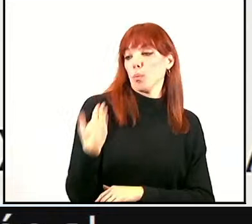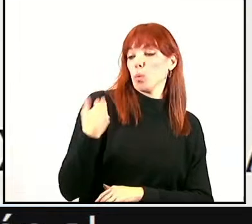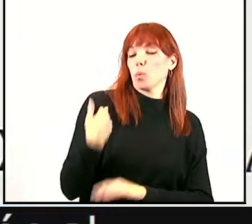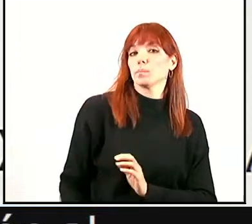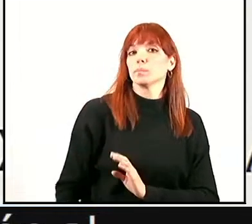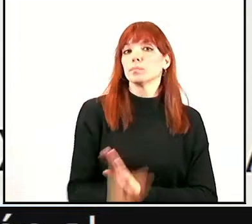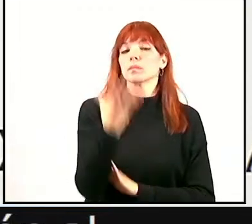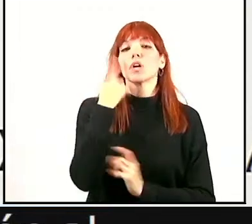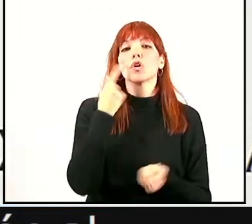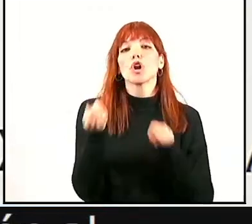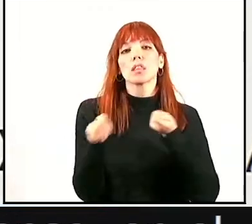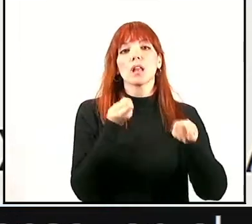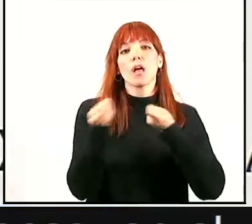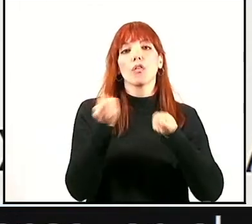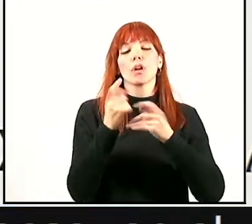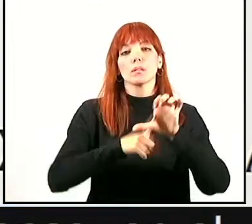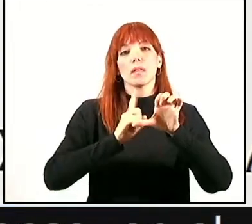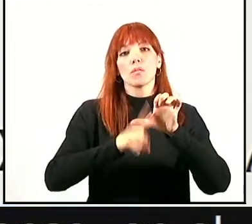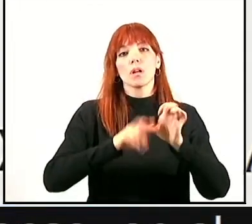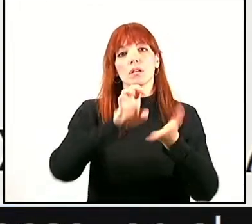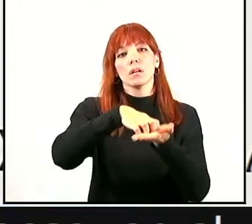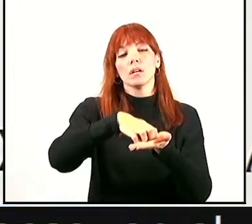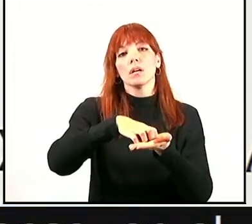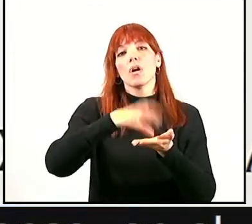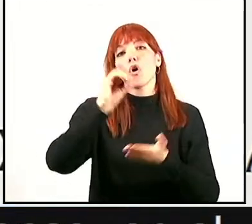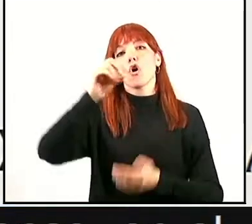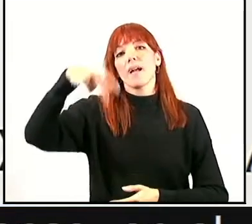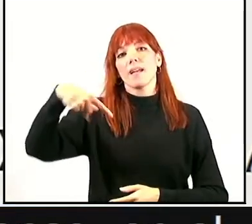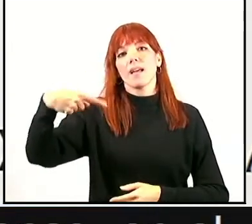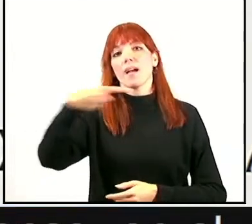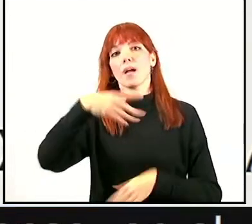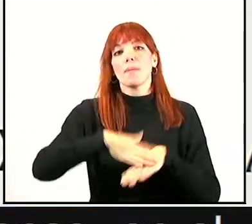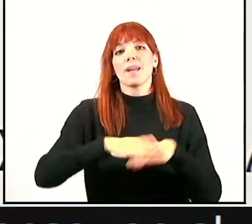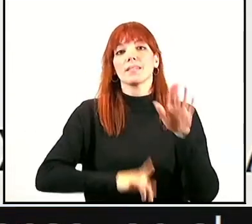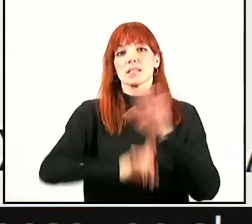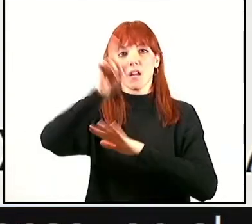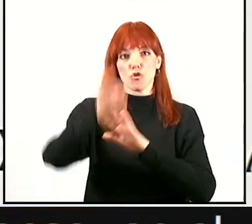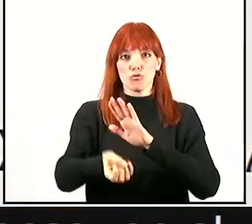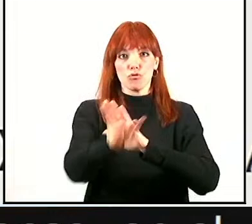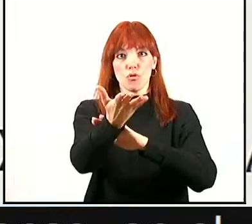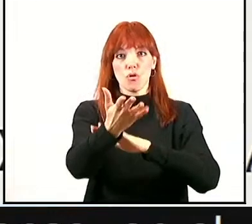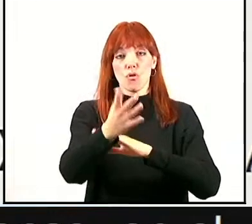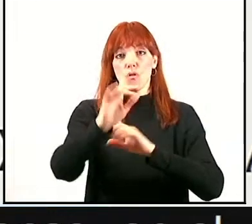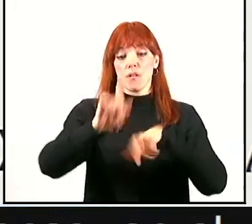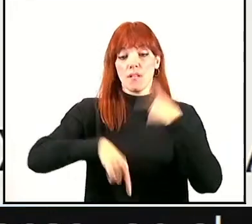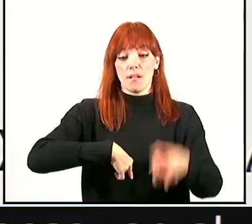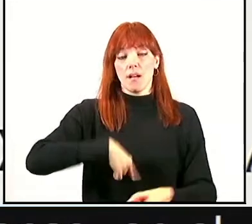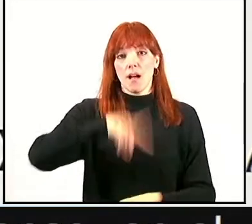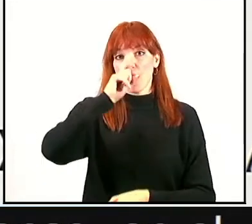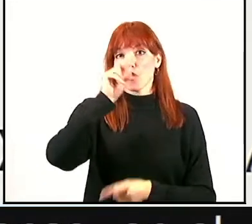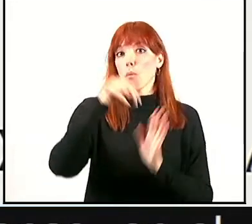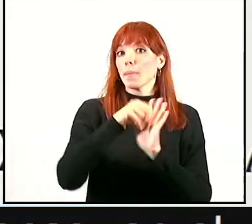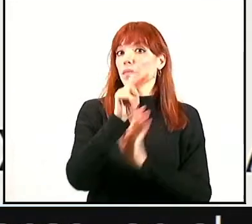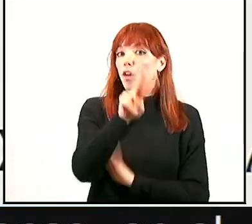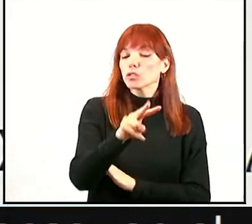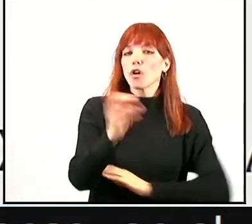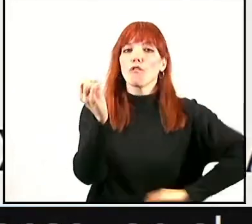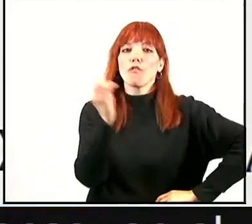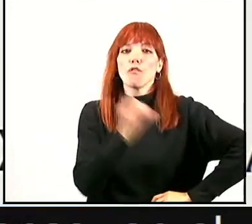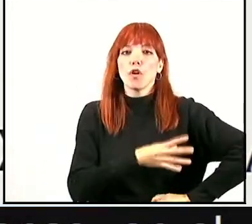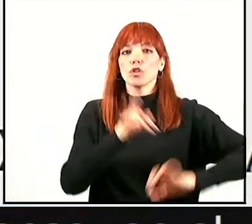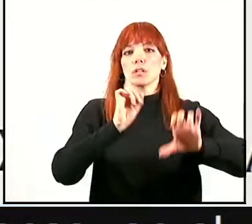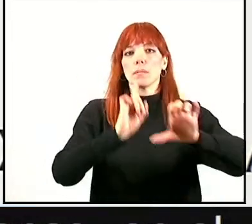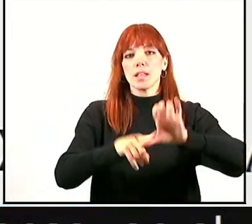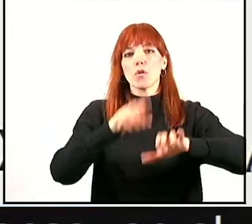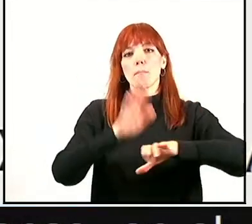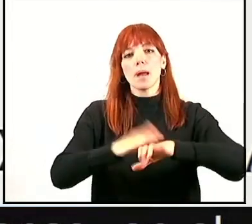la Coordinadora Extremeña de Organizaciones No Gubernamentales del Desarrollo. En el año 2002 se creó el Fondo Extremeño Local de Cooperación